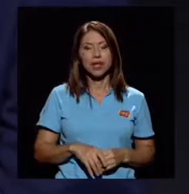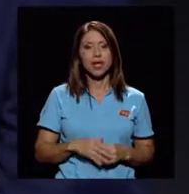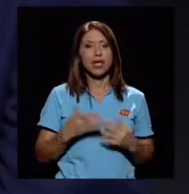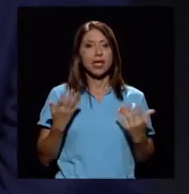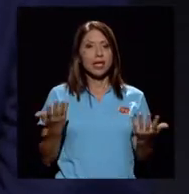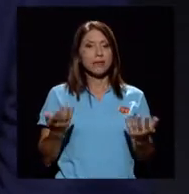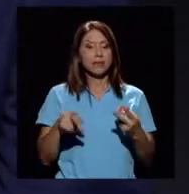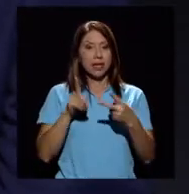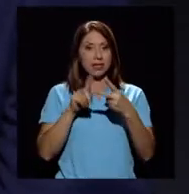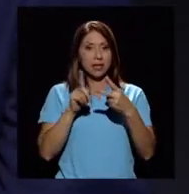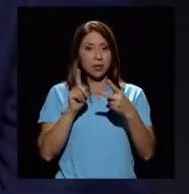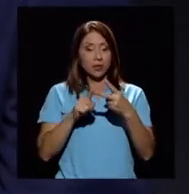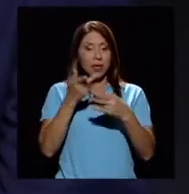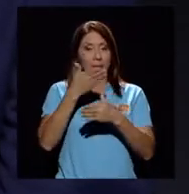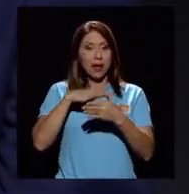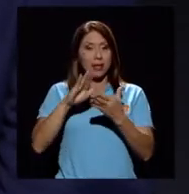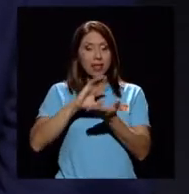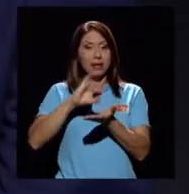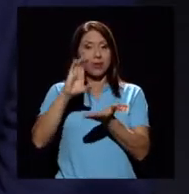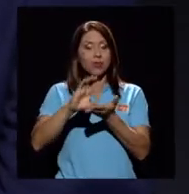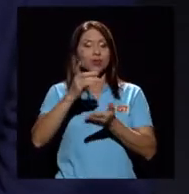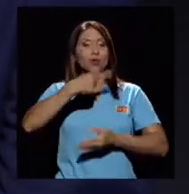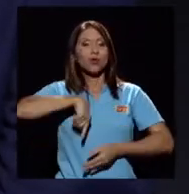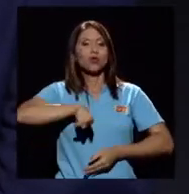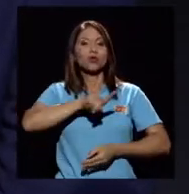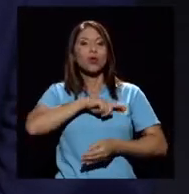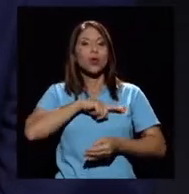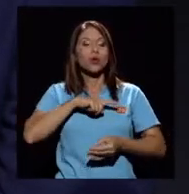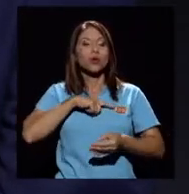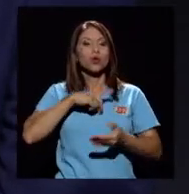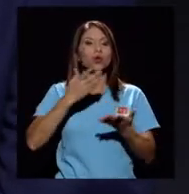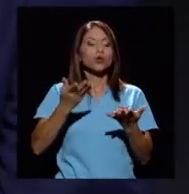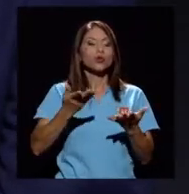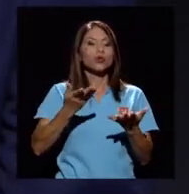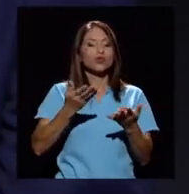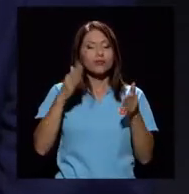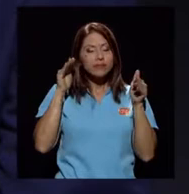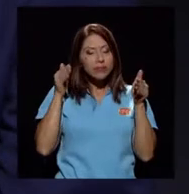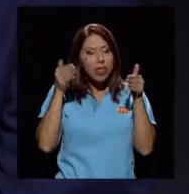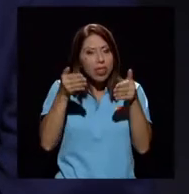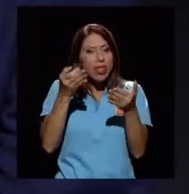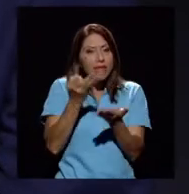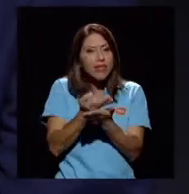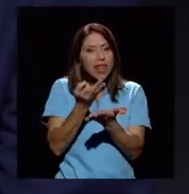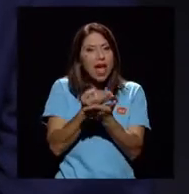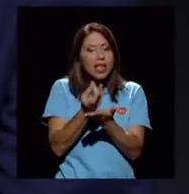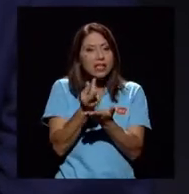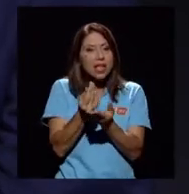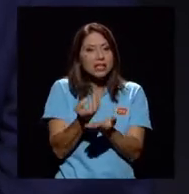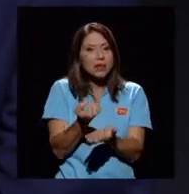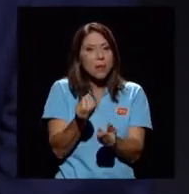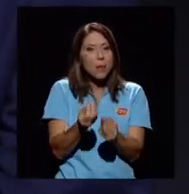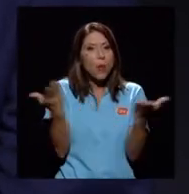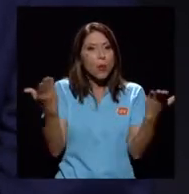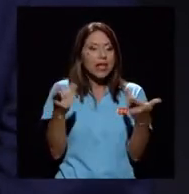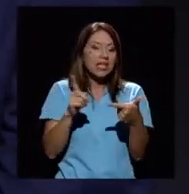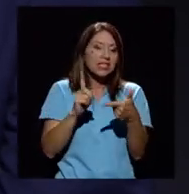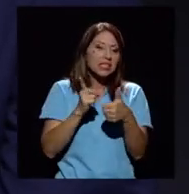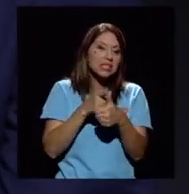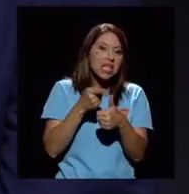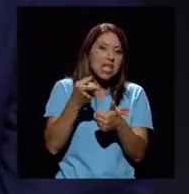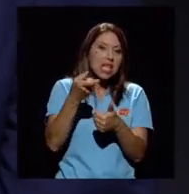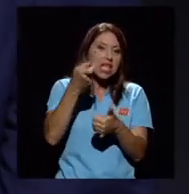Y la segunda parte del curso nos dedicamos a ver la parte de finanzas públicas, ¿verdad? Que impuestos, cómo